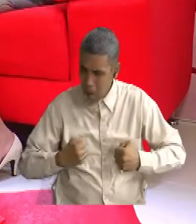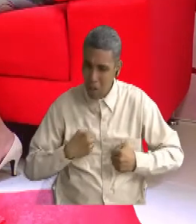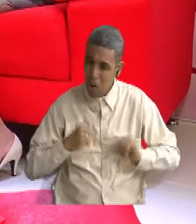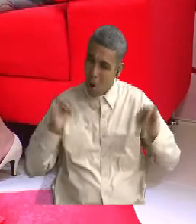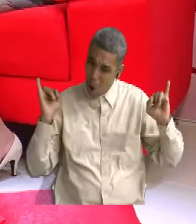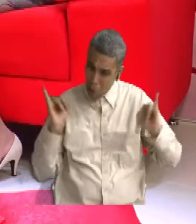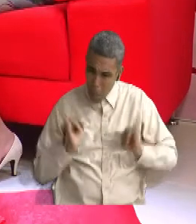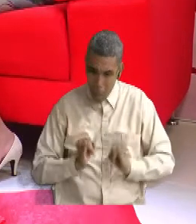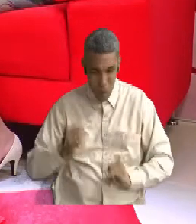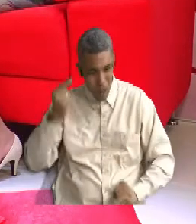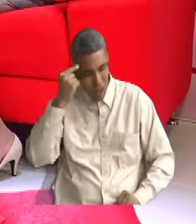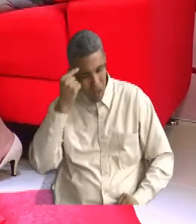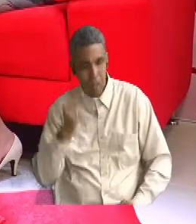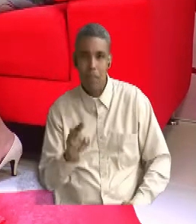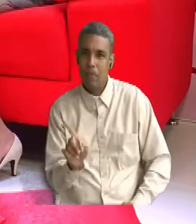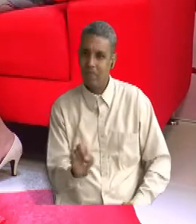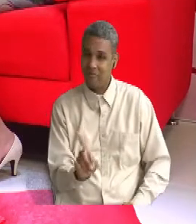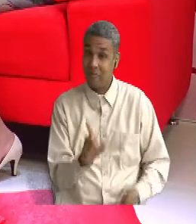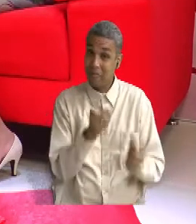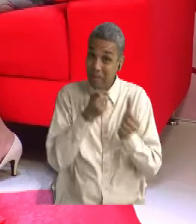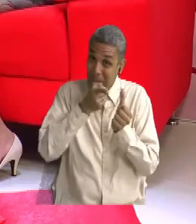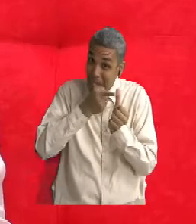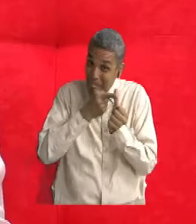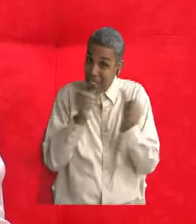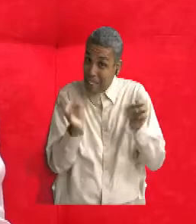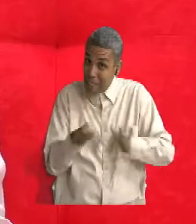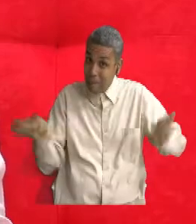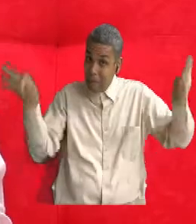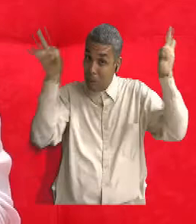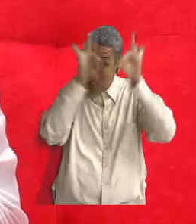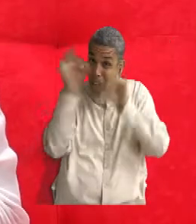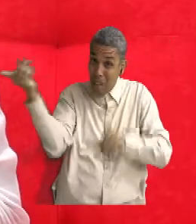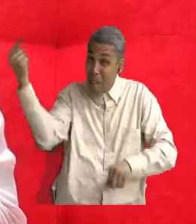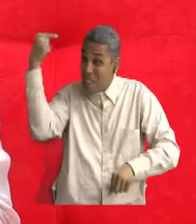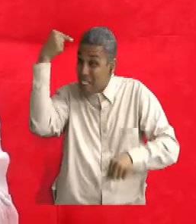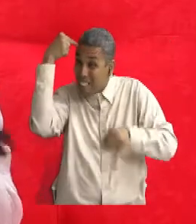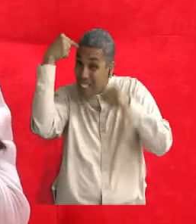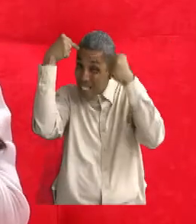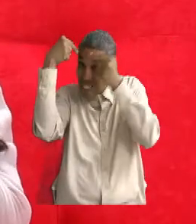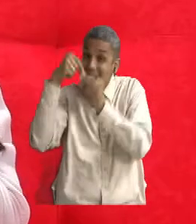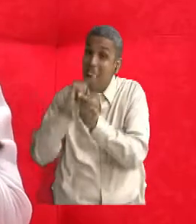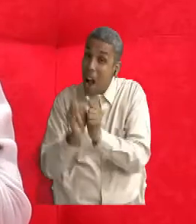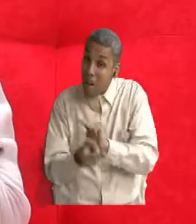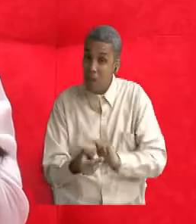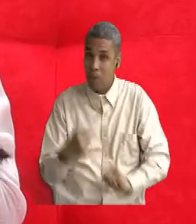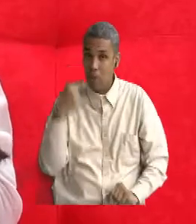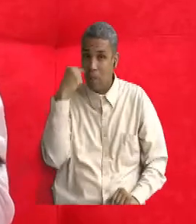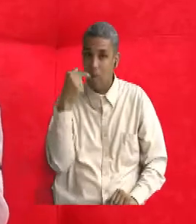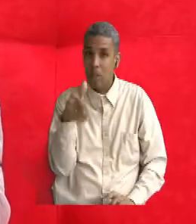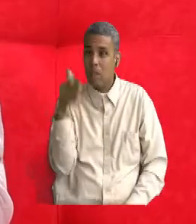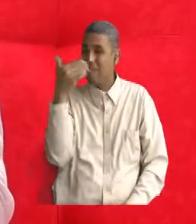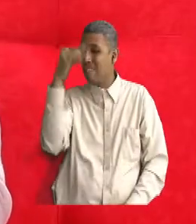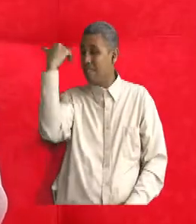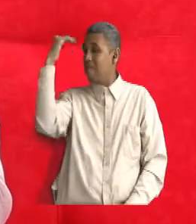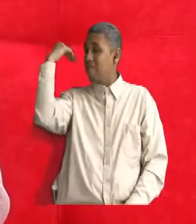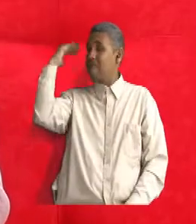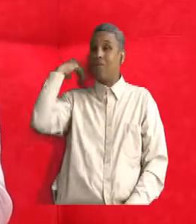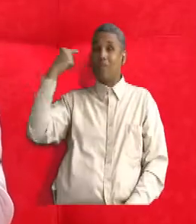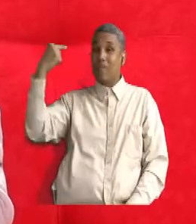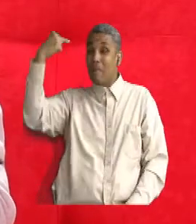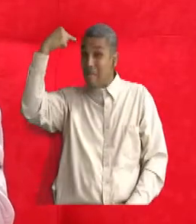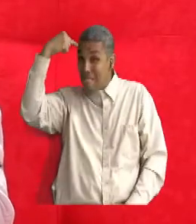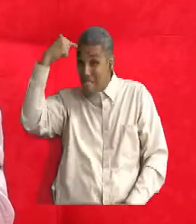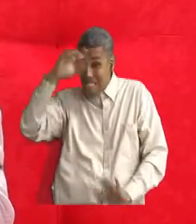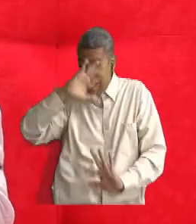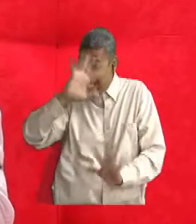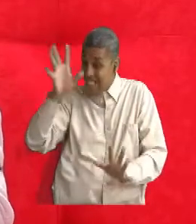empecemos a crear una conciencia saludable, que es lo más complicado de crear, empezar a cuidar nosotras mismas desde adentro. Si empezamos a cuidar